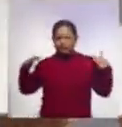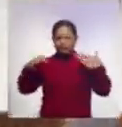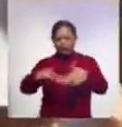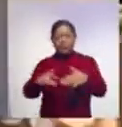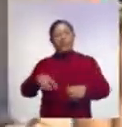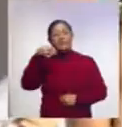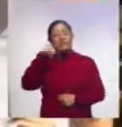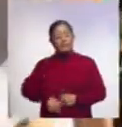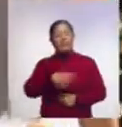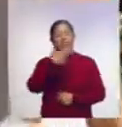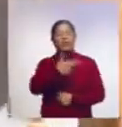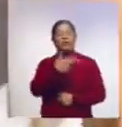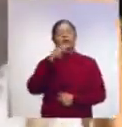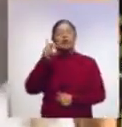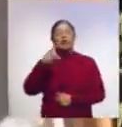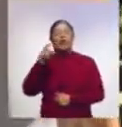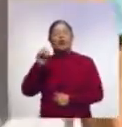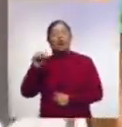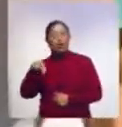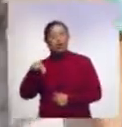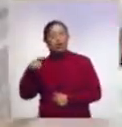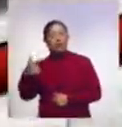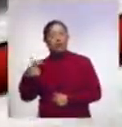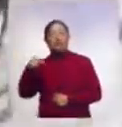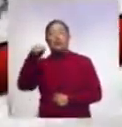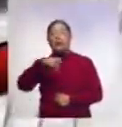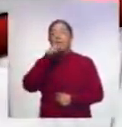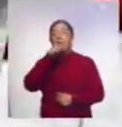Kong. Los padres también participan.